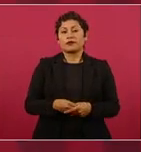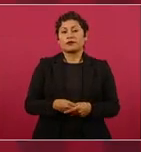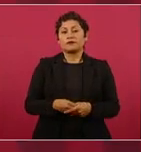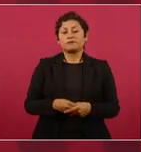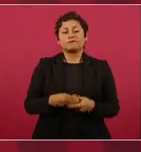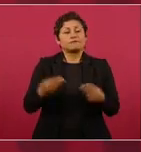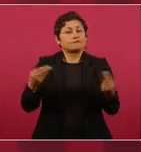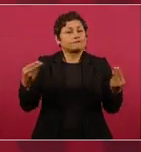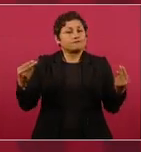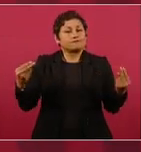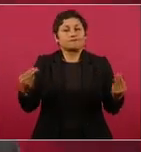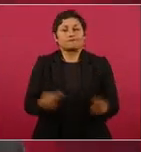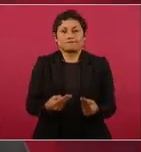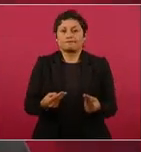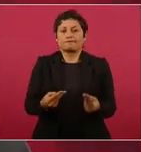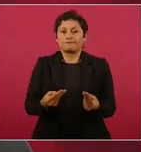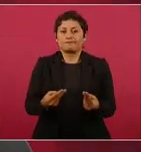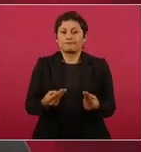fortalecer